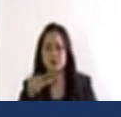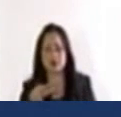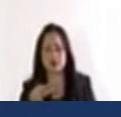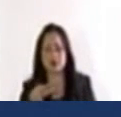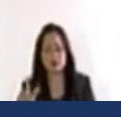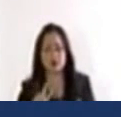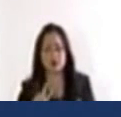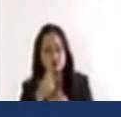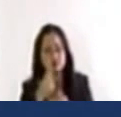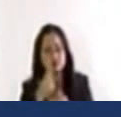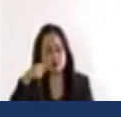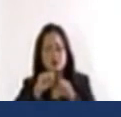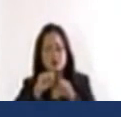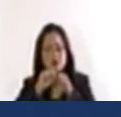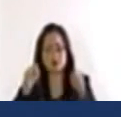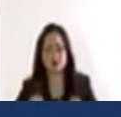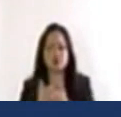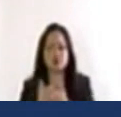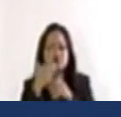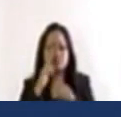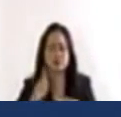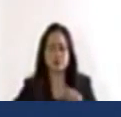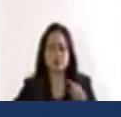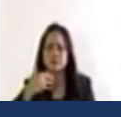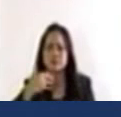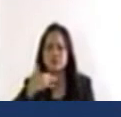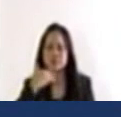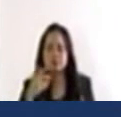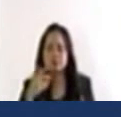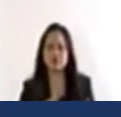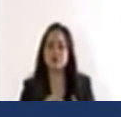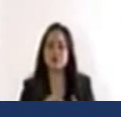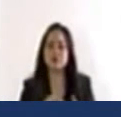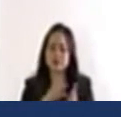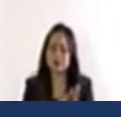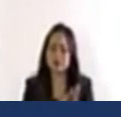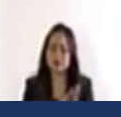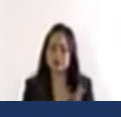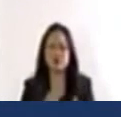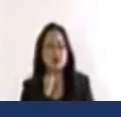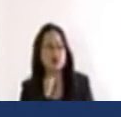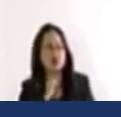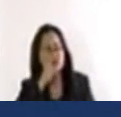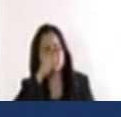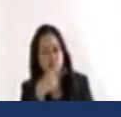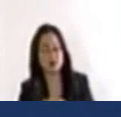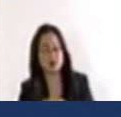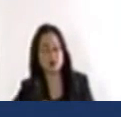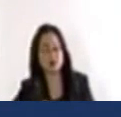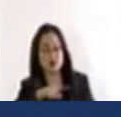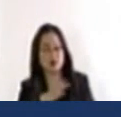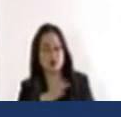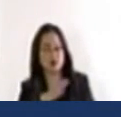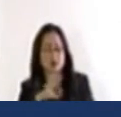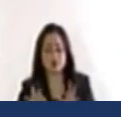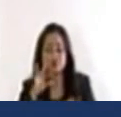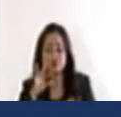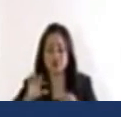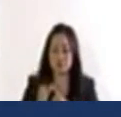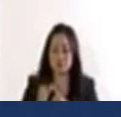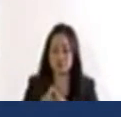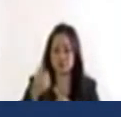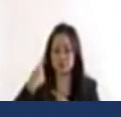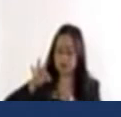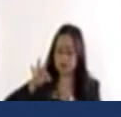metan mano, ¿no? Que la tijereteen. Pues esperemos que no, Eduardo. Digo, la realidad es que se ha hecho un trabajo